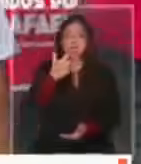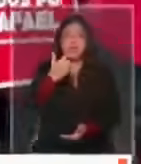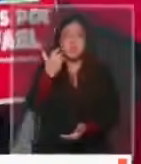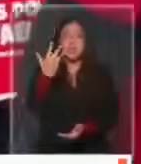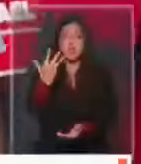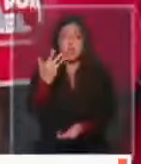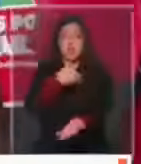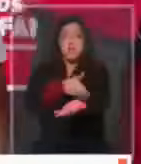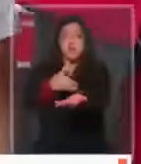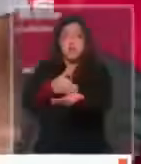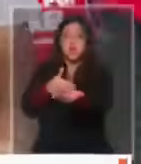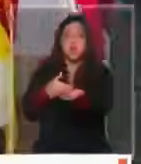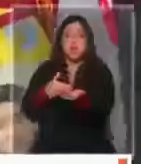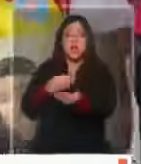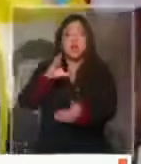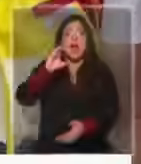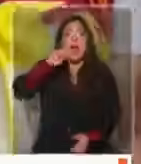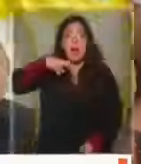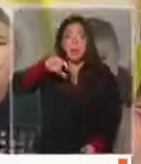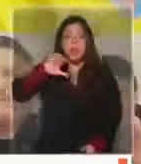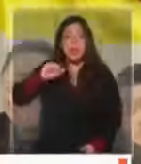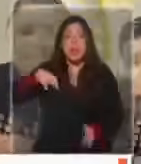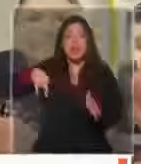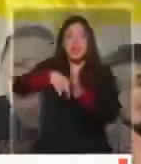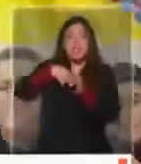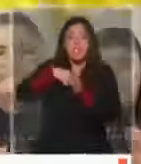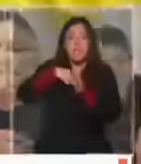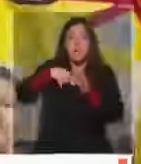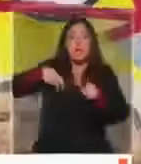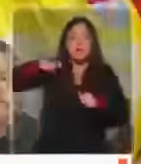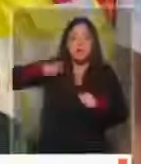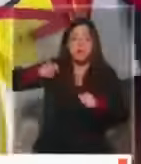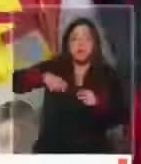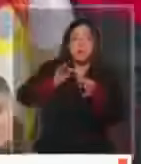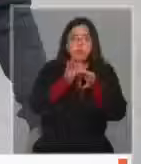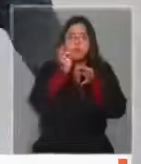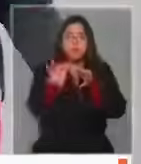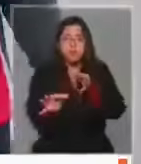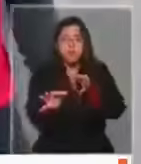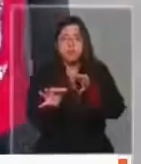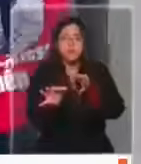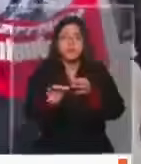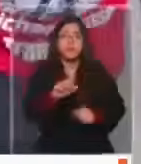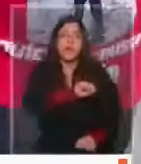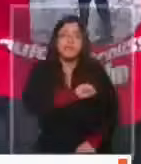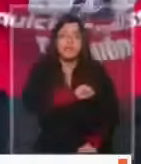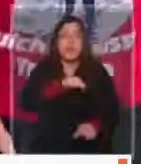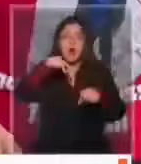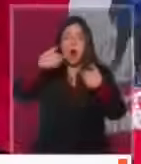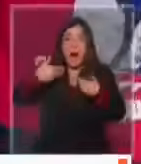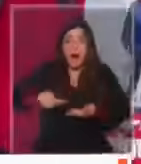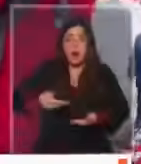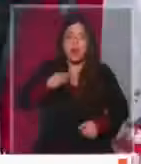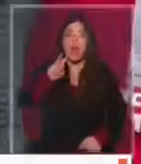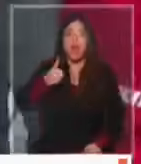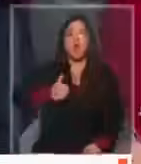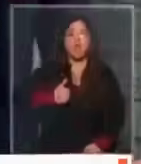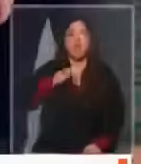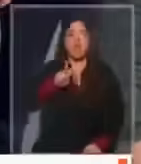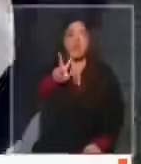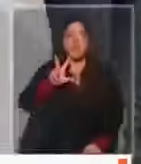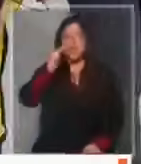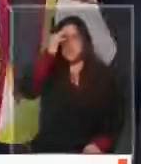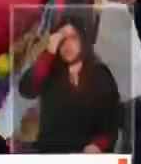3.689. Camila Gómez camina desde Chiloé a Santiago y ya lleva 28 días en esta travesía que inició para motivar